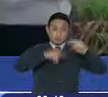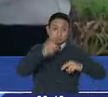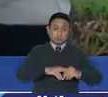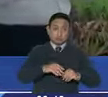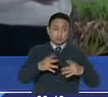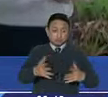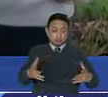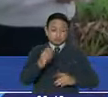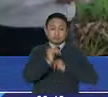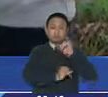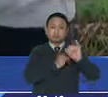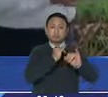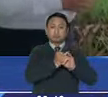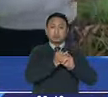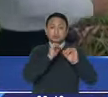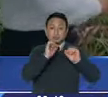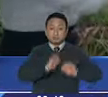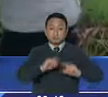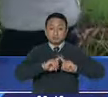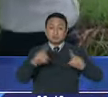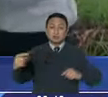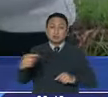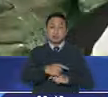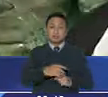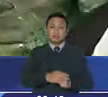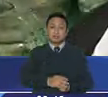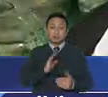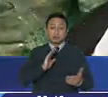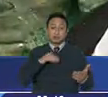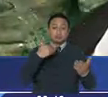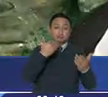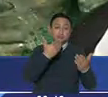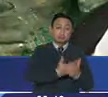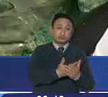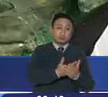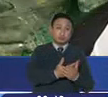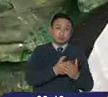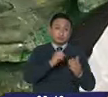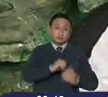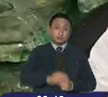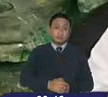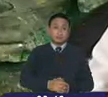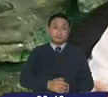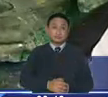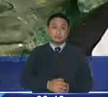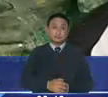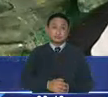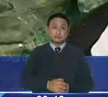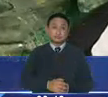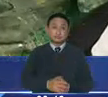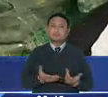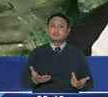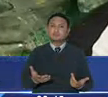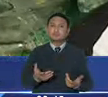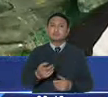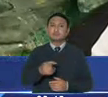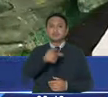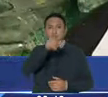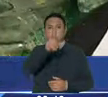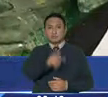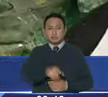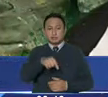impulsos internacionales, que esa va a ser la diferencia en esta administración cuando nosotros lleguemos con la votación del verdadero pueblo. Entonces tienes un acceso directo para qué, para decirle, señores, no podemos